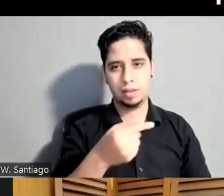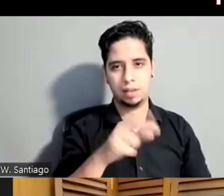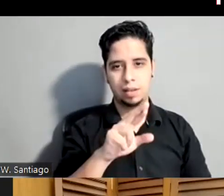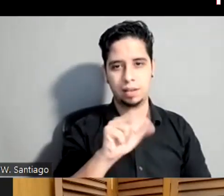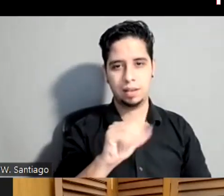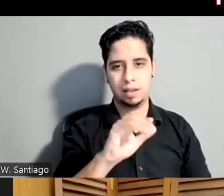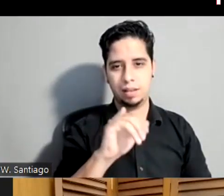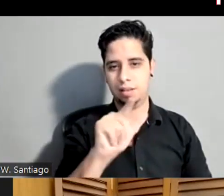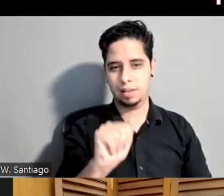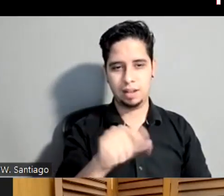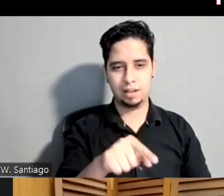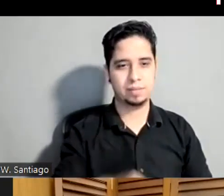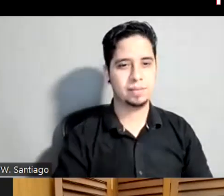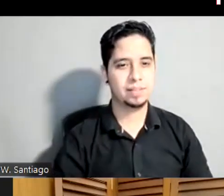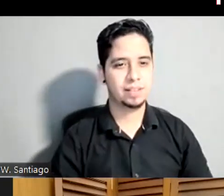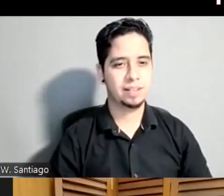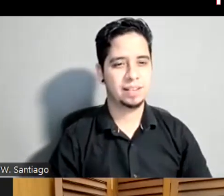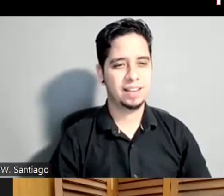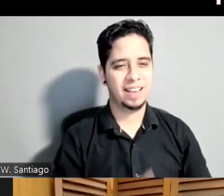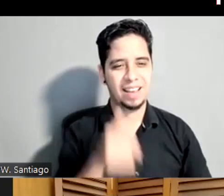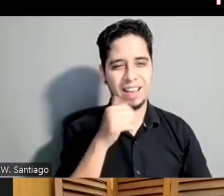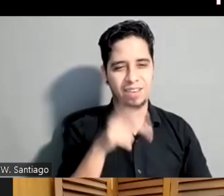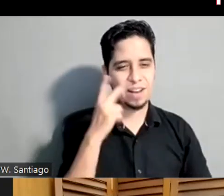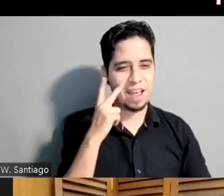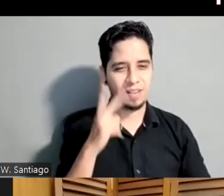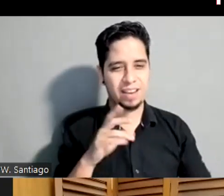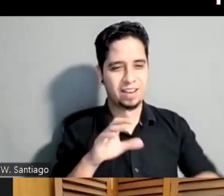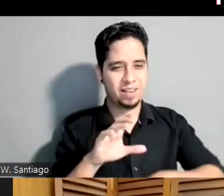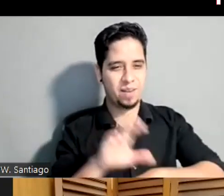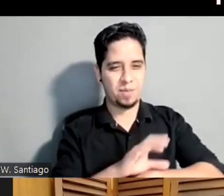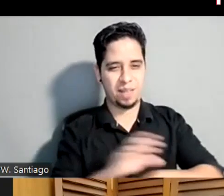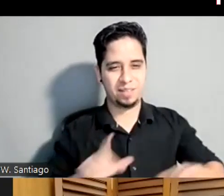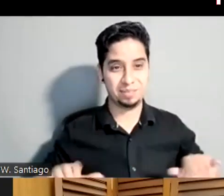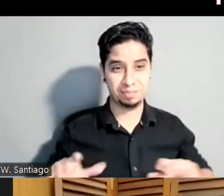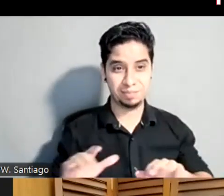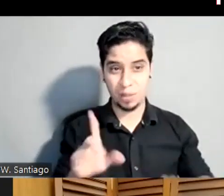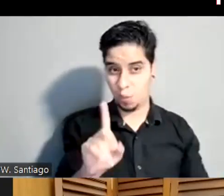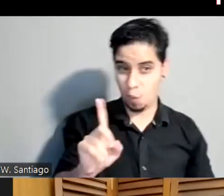Graciela Rivera. Yo creo que ella hizo trampa. Yo la veo en la computadora. Sí,